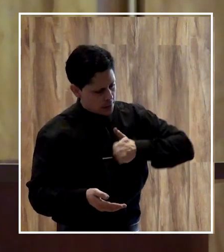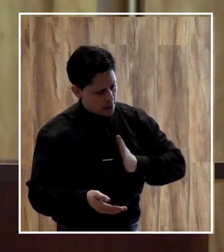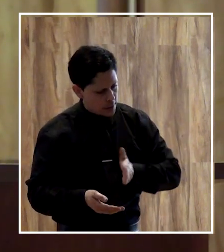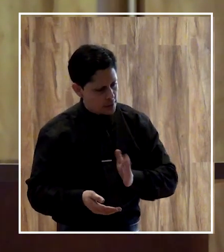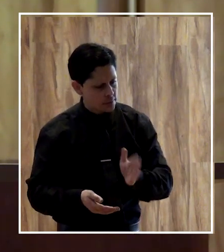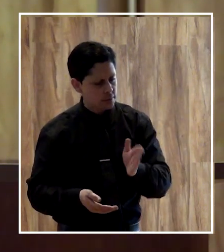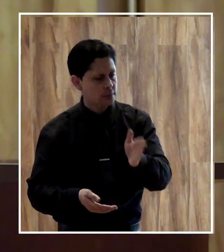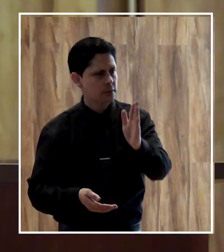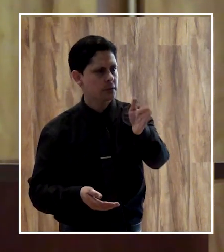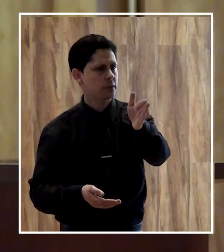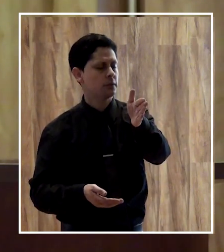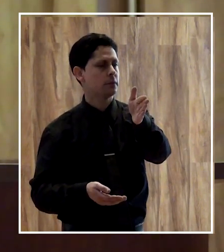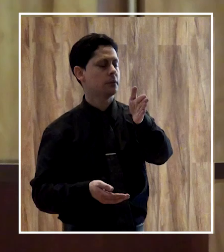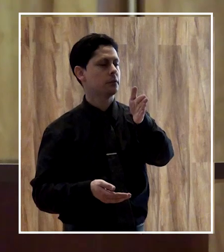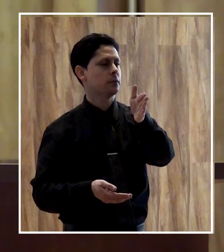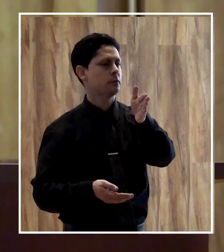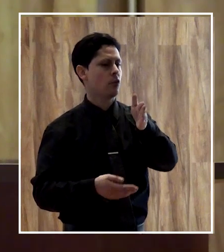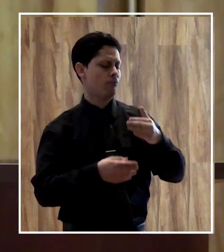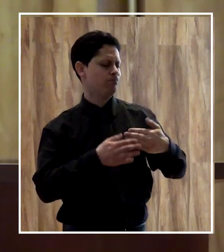de manera